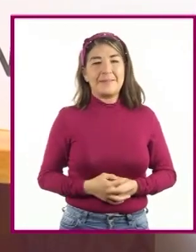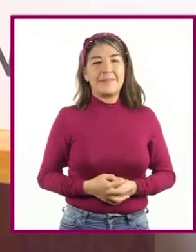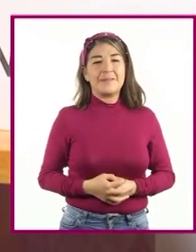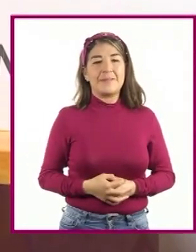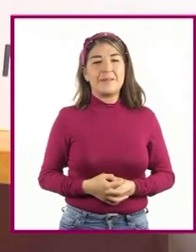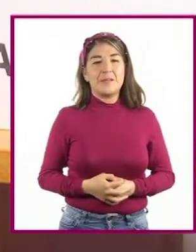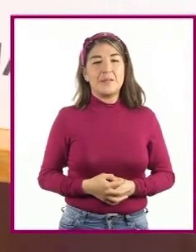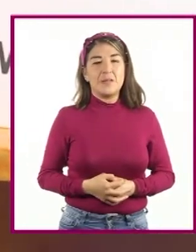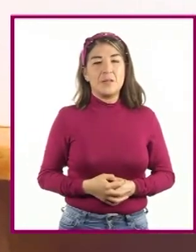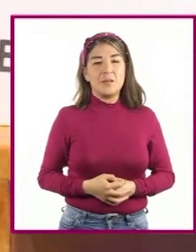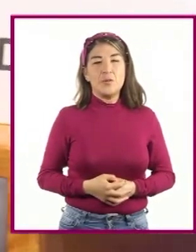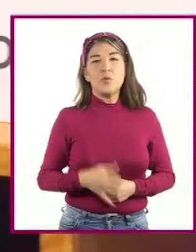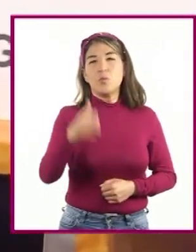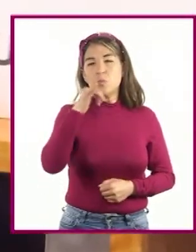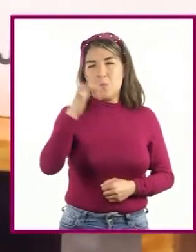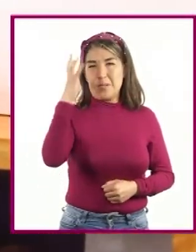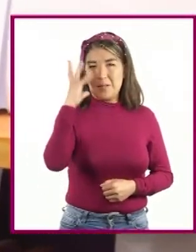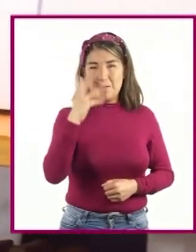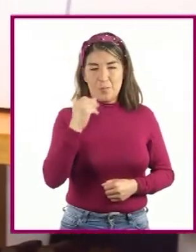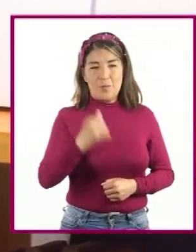el jugo de limón,